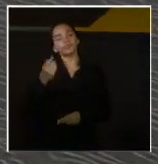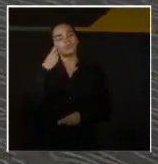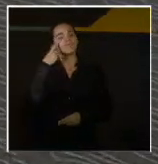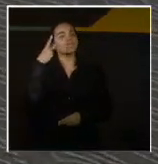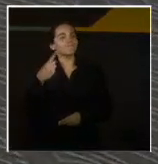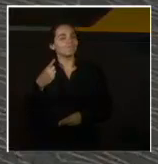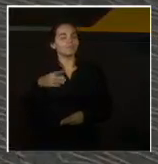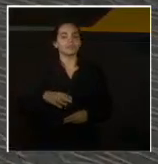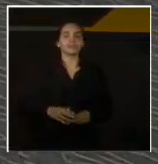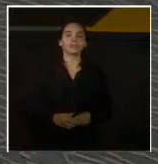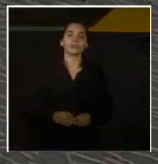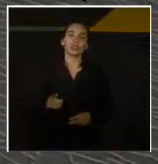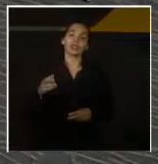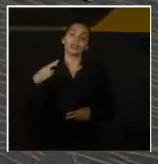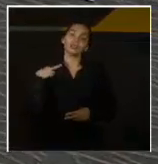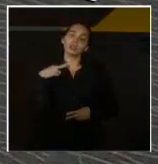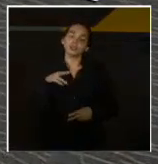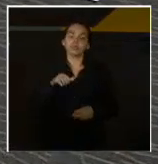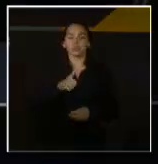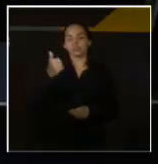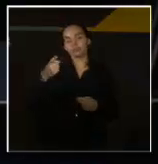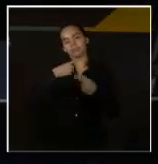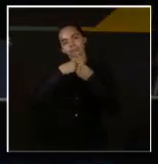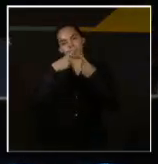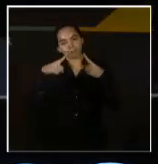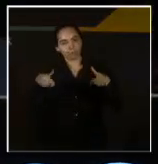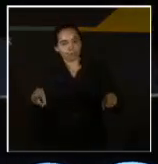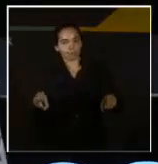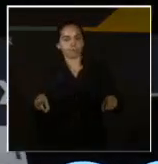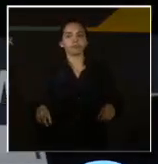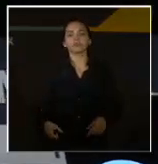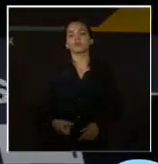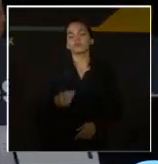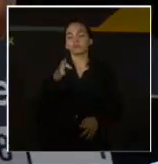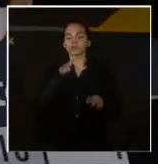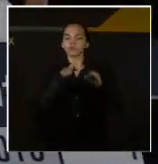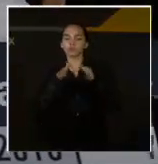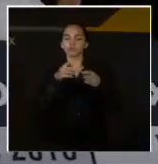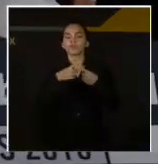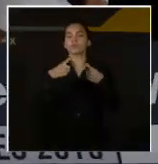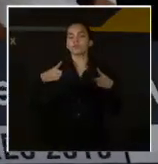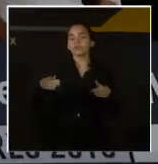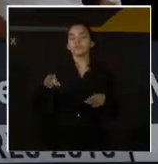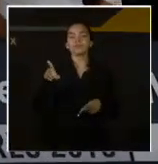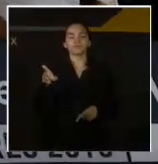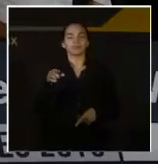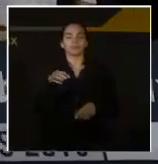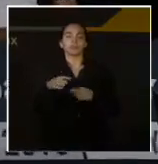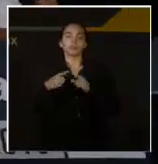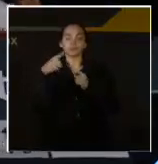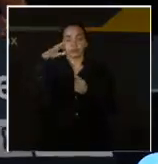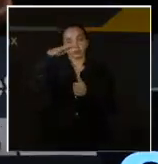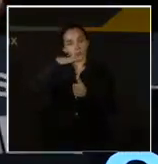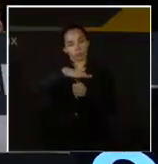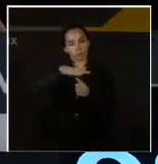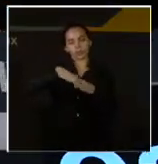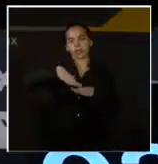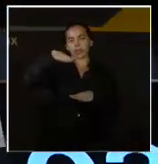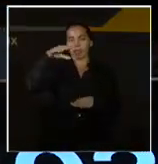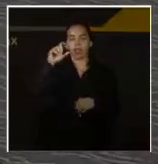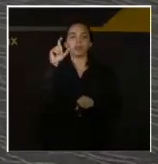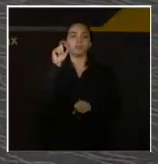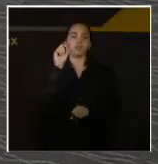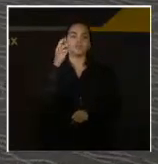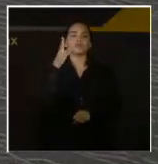vieron, somos una opción diferente, somos una opción que está poniendo en la mesa más de 25